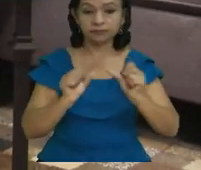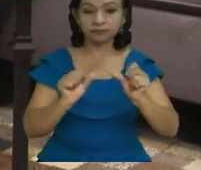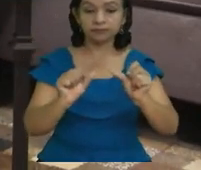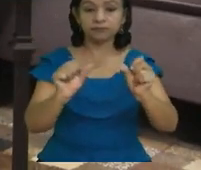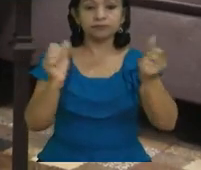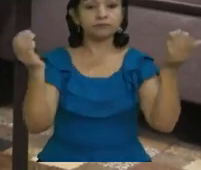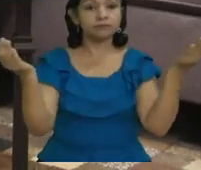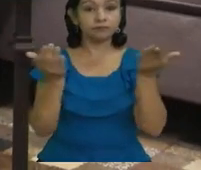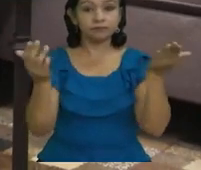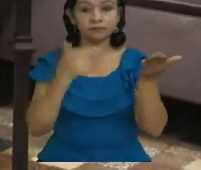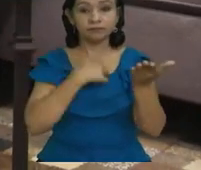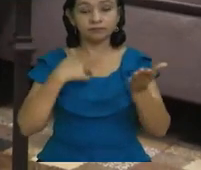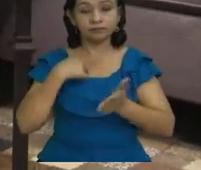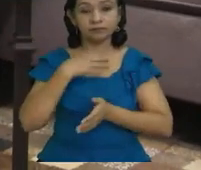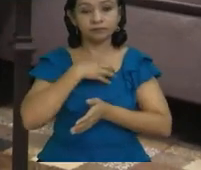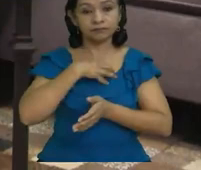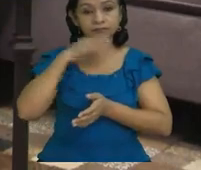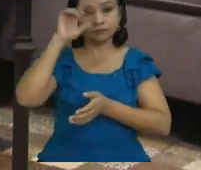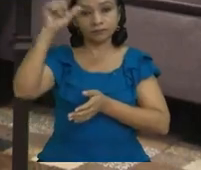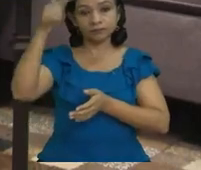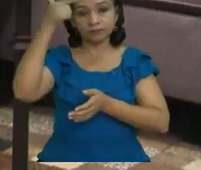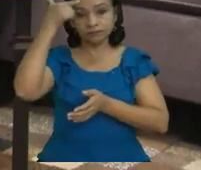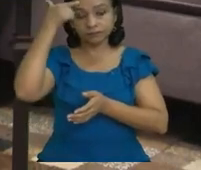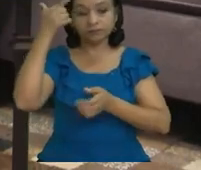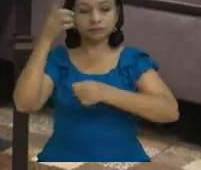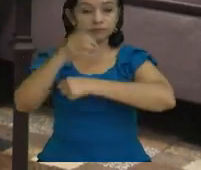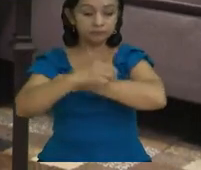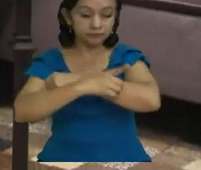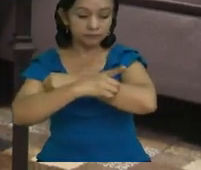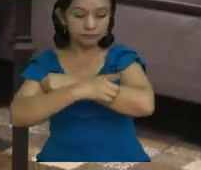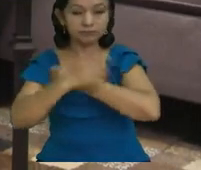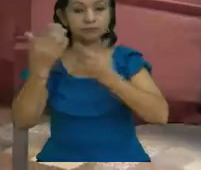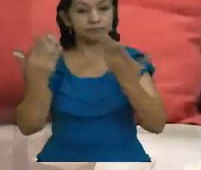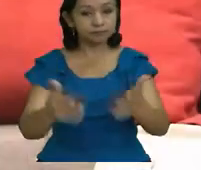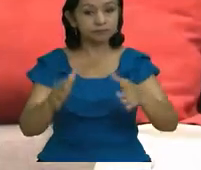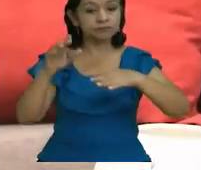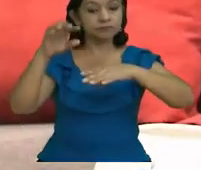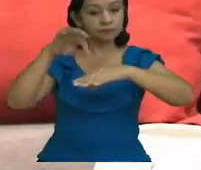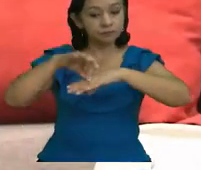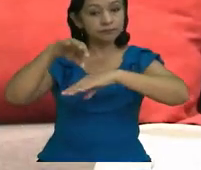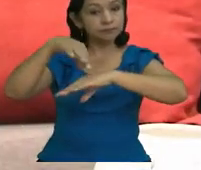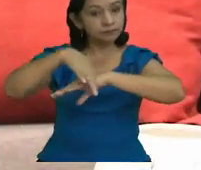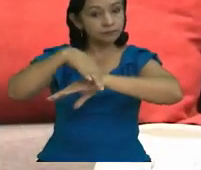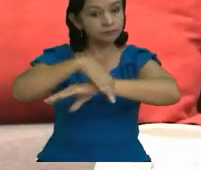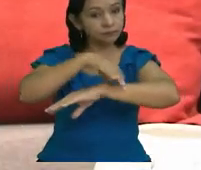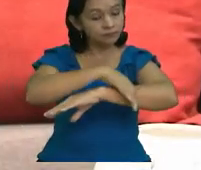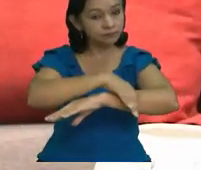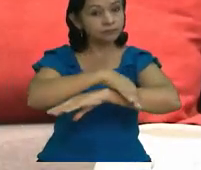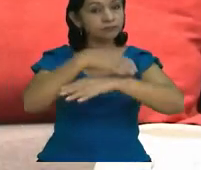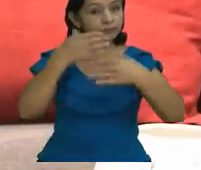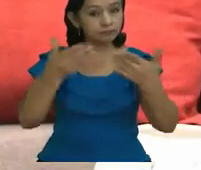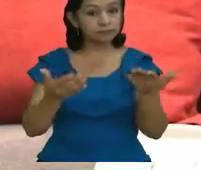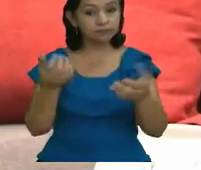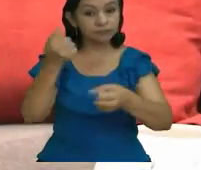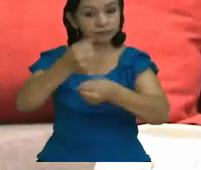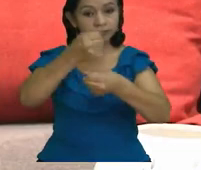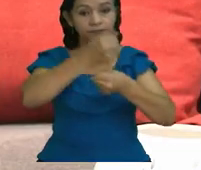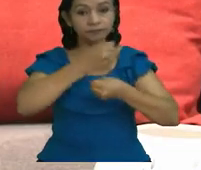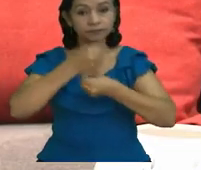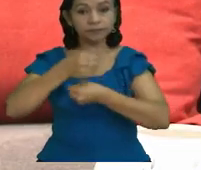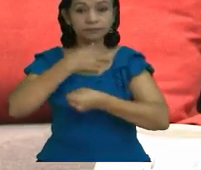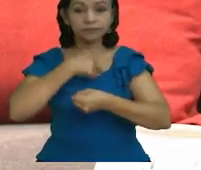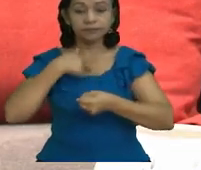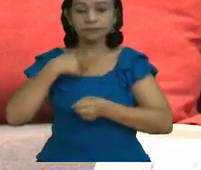lineamiento de nuestro gobierno, del comandante Daniel, la compañera Rosario, que es el trabajo que